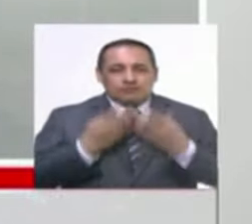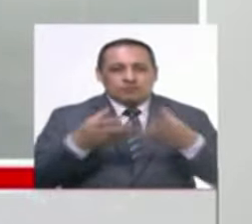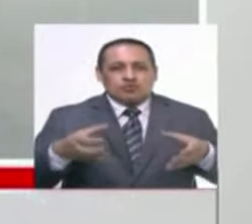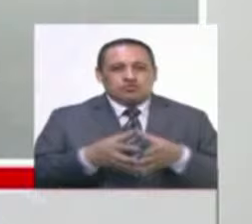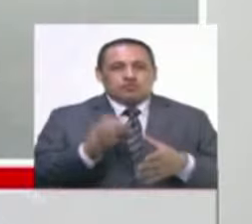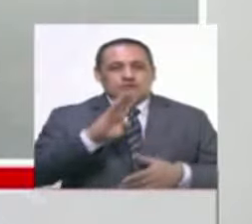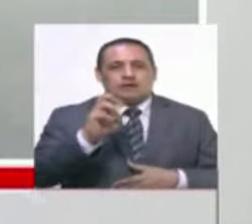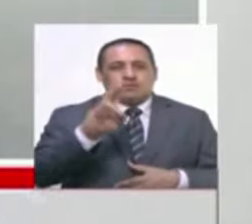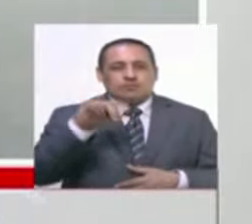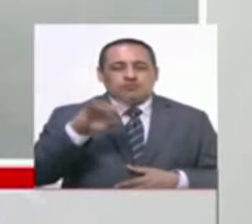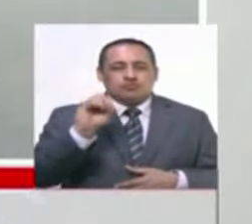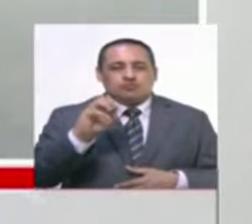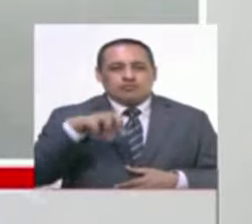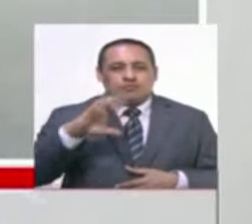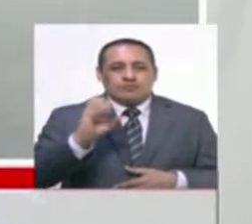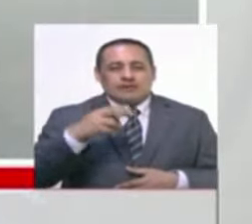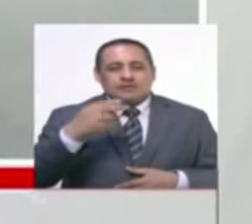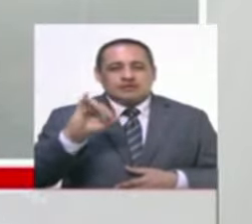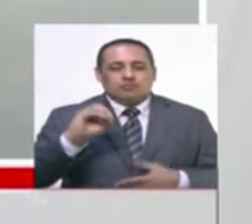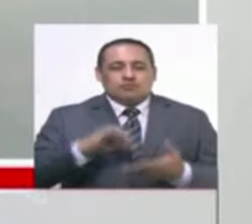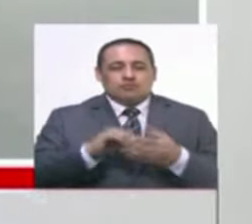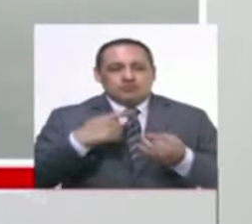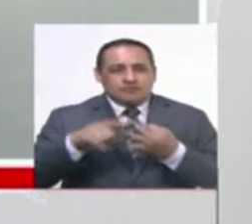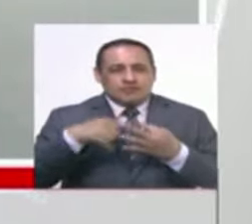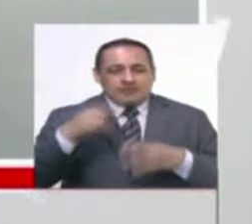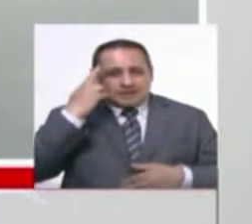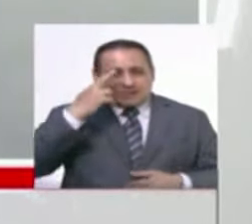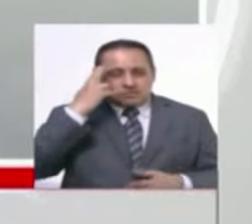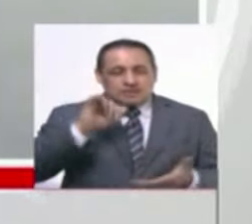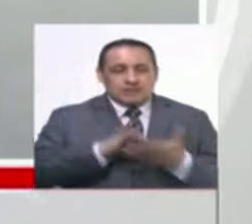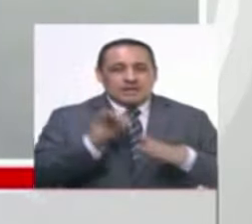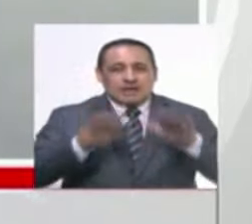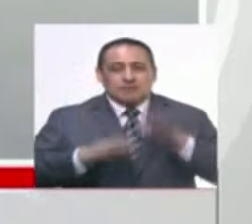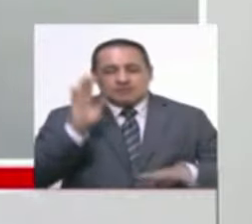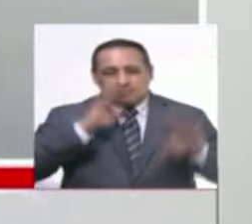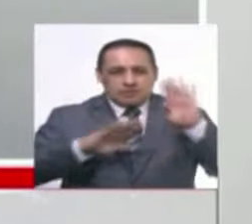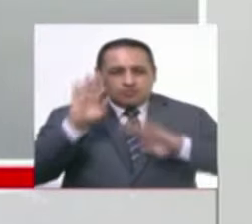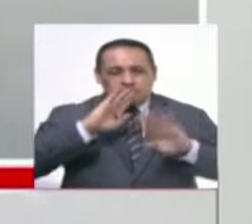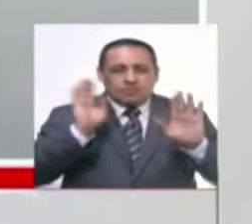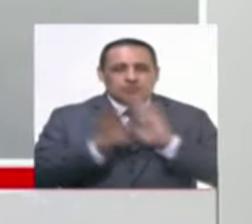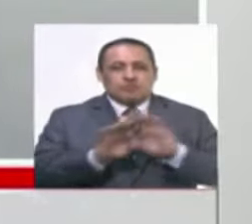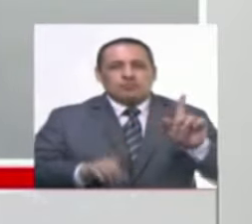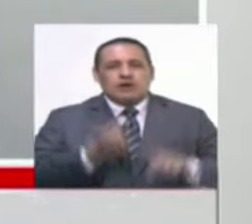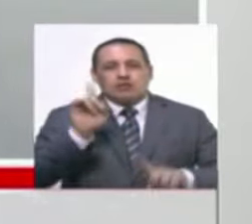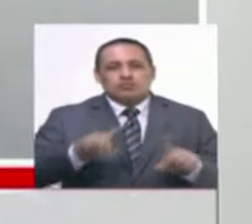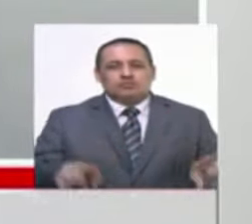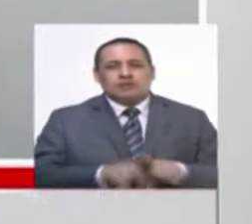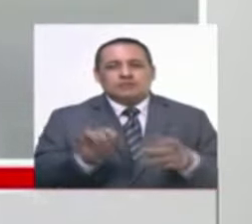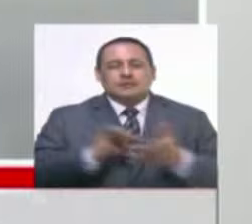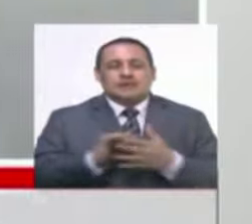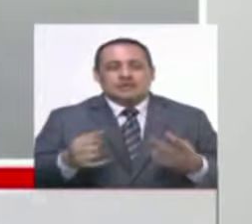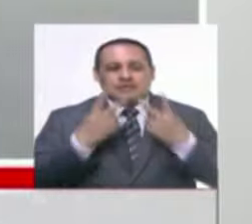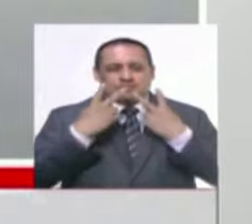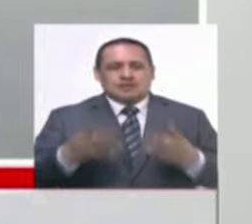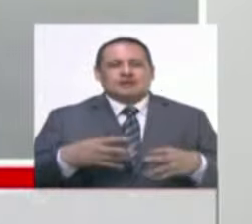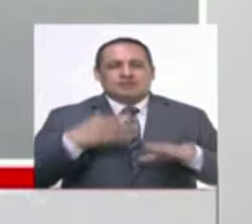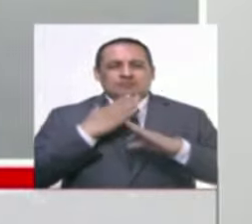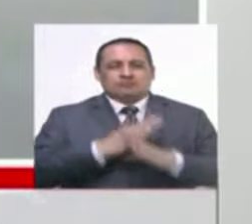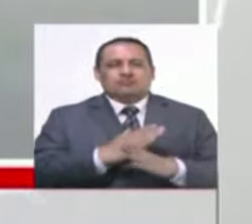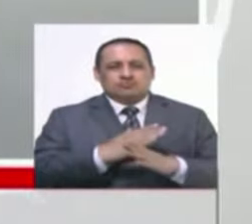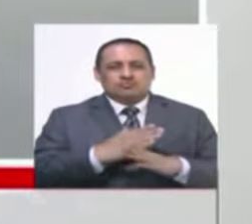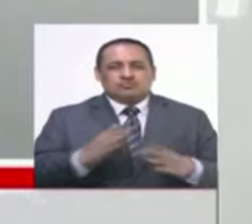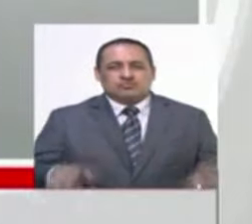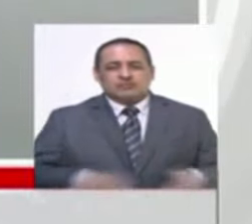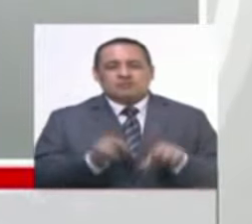Pacheco. Son por estas razones, señor presidente, que a veces me preocupa que algunos medios quieran estigmatizarme,